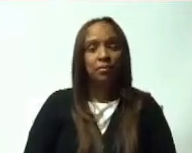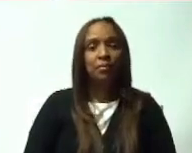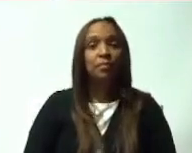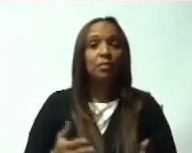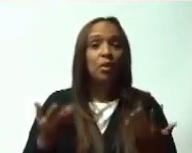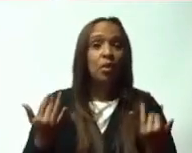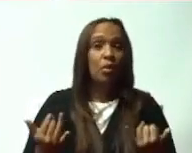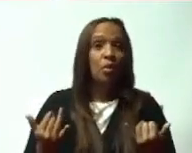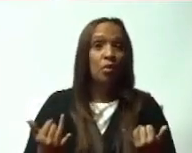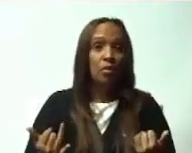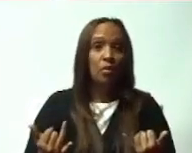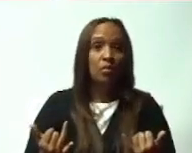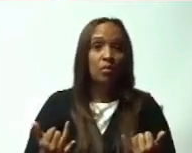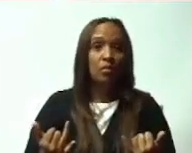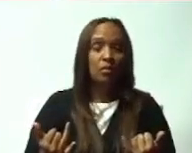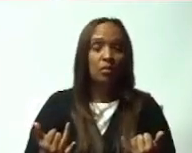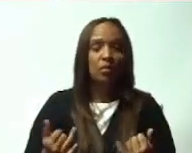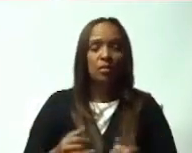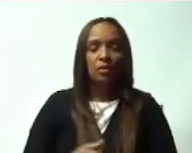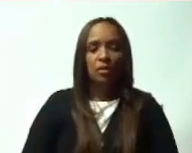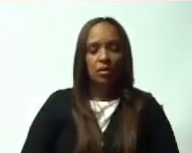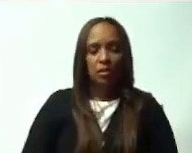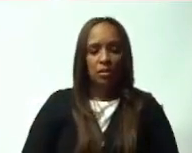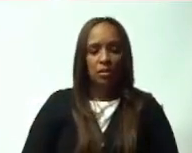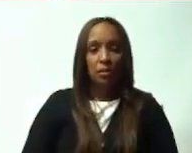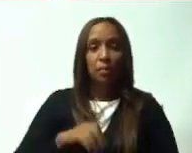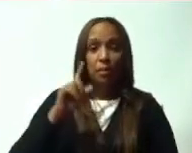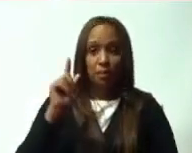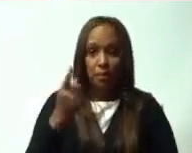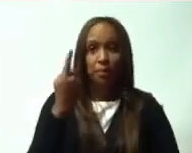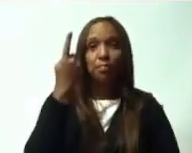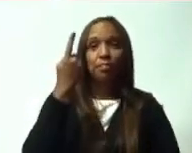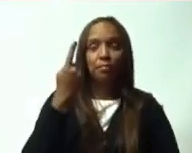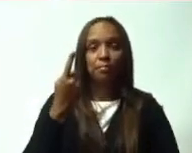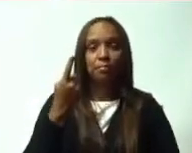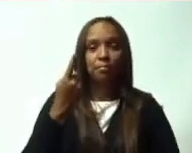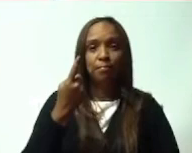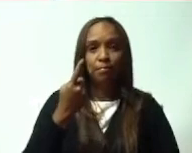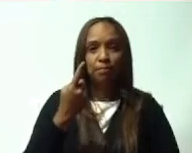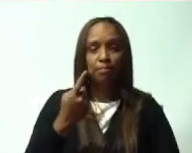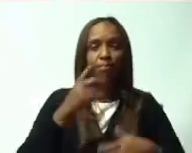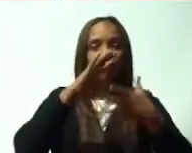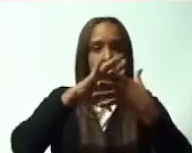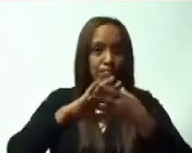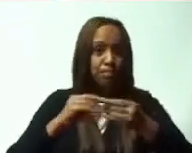elecciones, la cual no había podido asistir